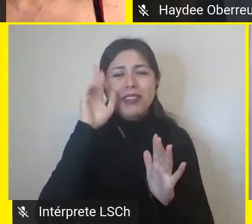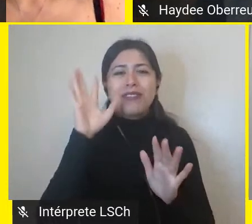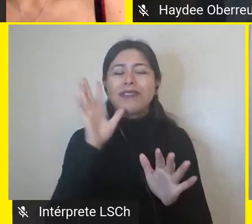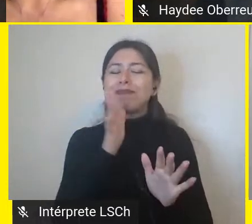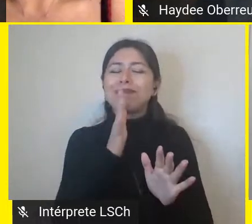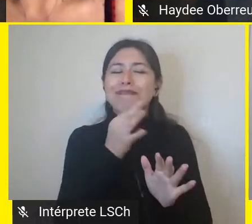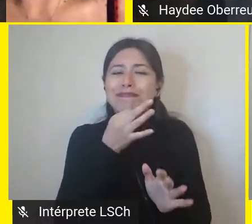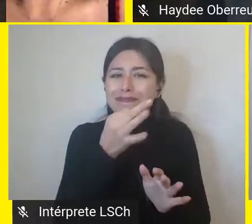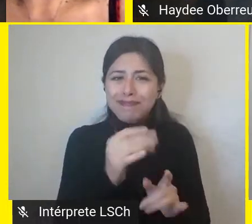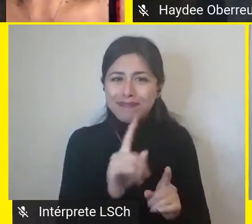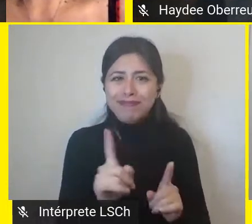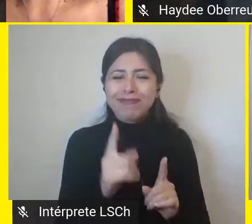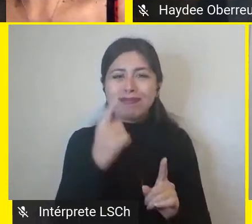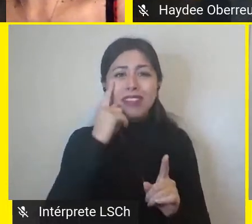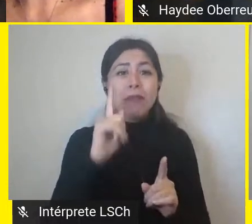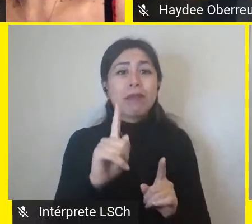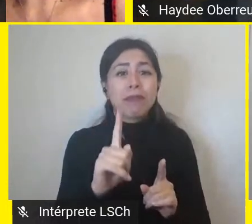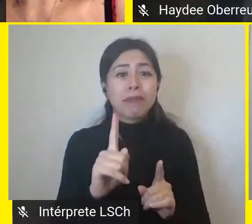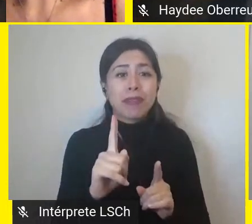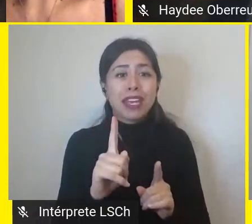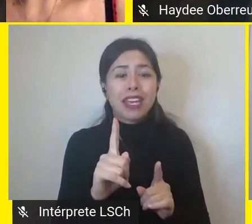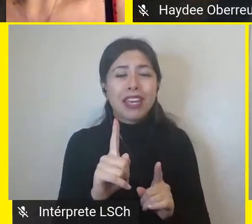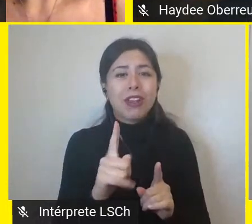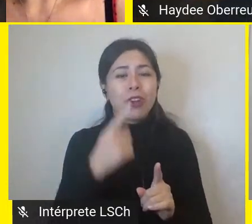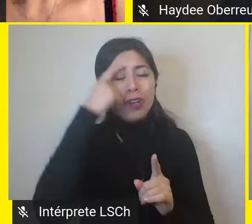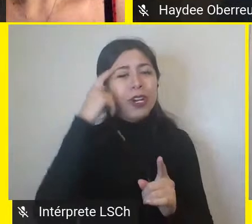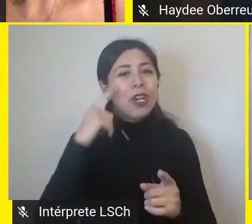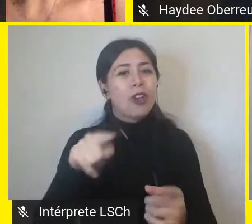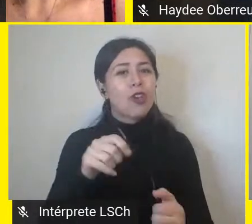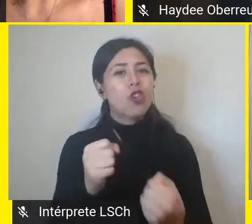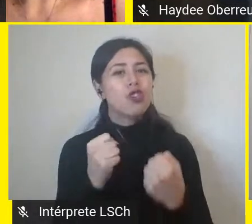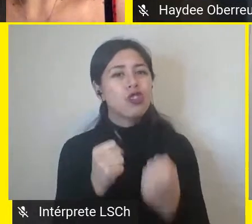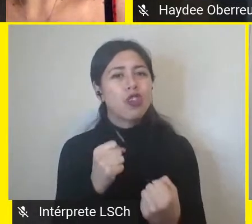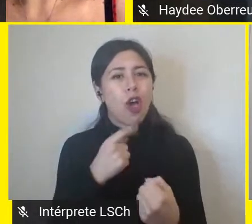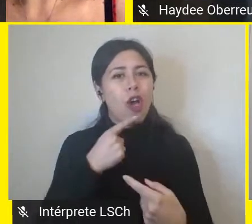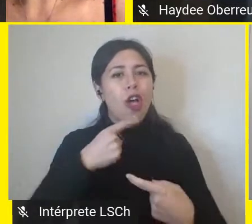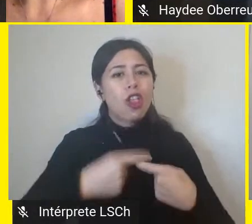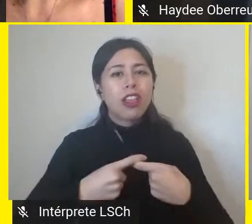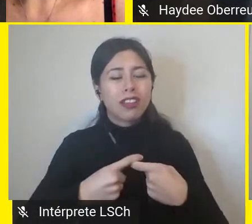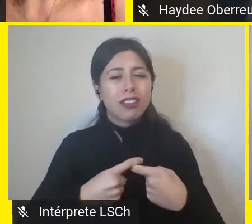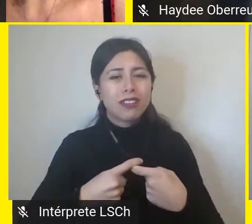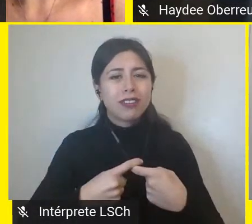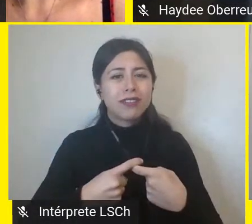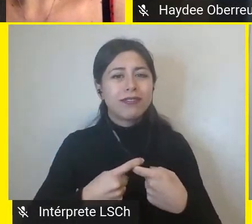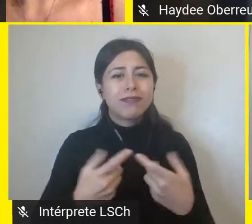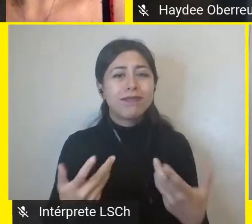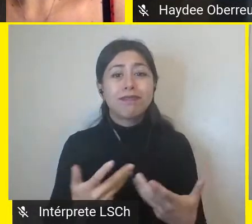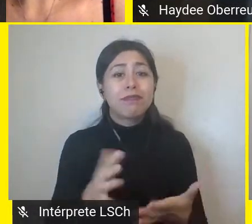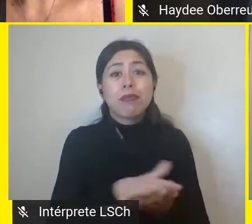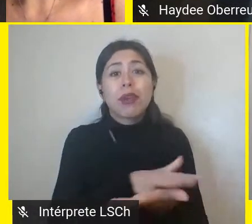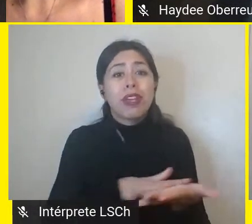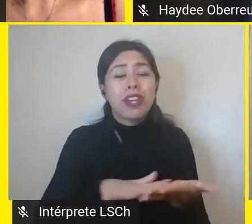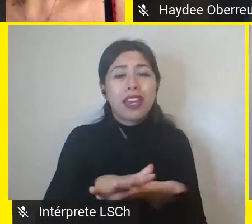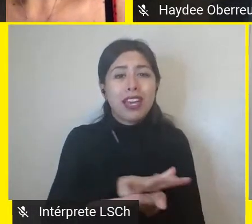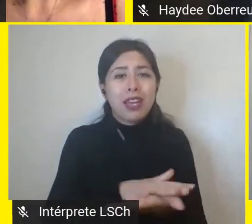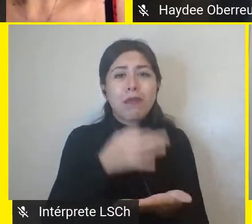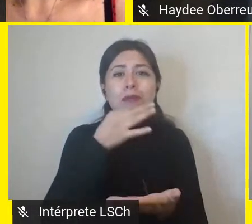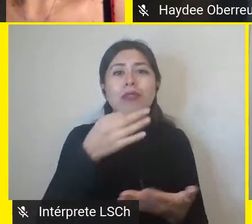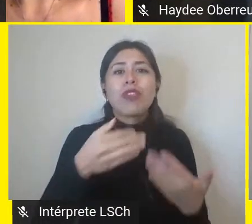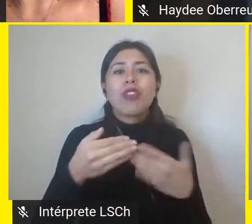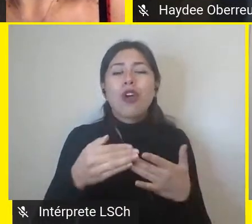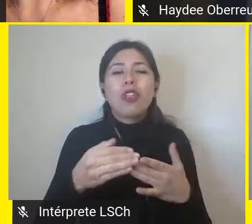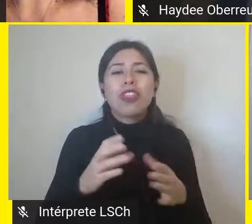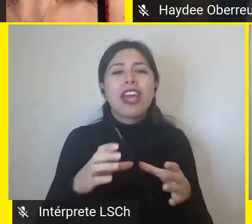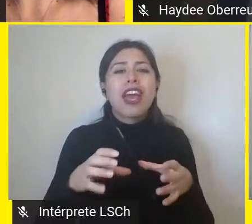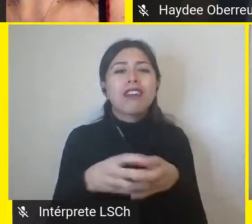Creo que es mucho más sólida y está mucho más consolidada cuando, por ejemplo, desde los cabildos se puede hacer